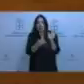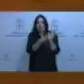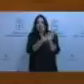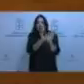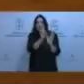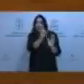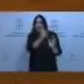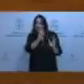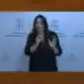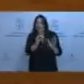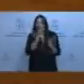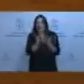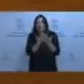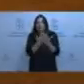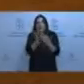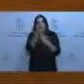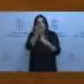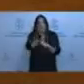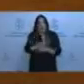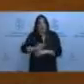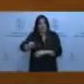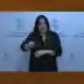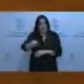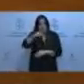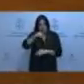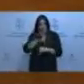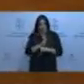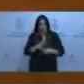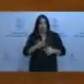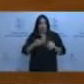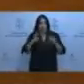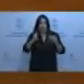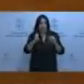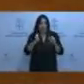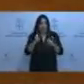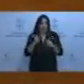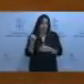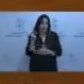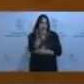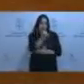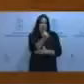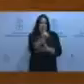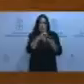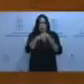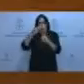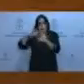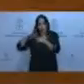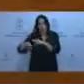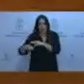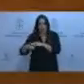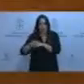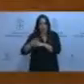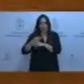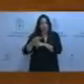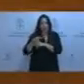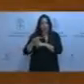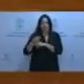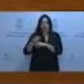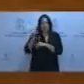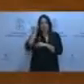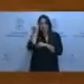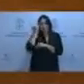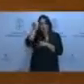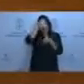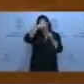sola de las propuestas que se ha aprobado en esta Cámara con el apoyo de diferentes fuerzas políticas de los más distintos espectros